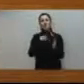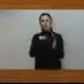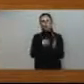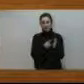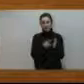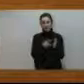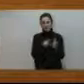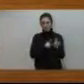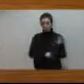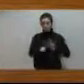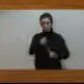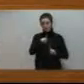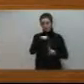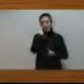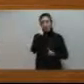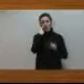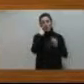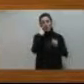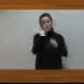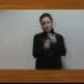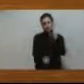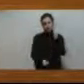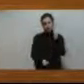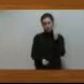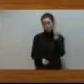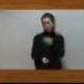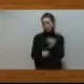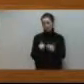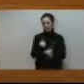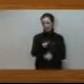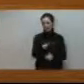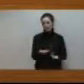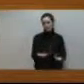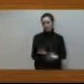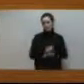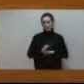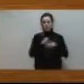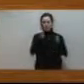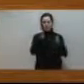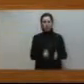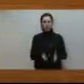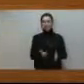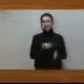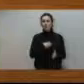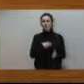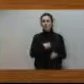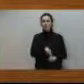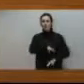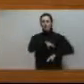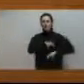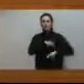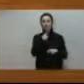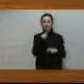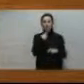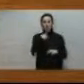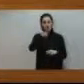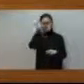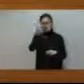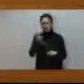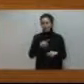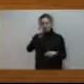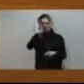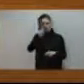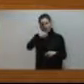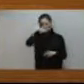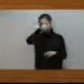detectados en la misma. Señor consejero, no pueden alegar ustedes que no estuvieran advertidos de que